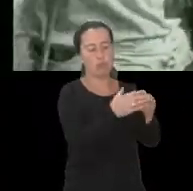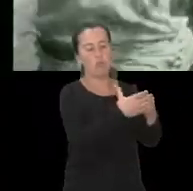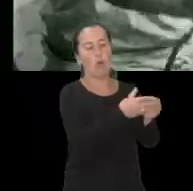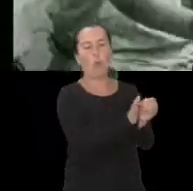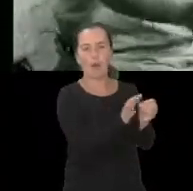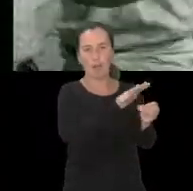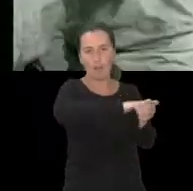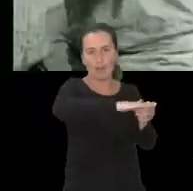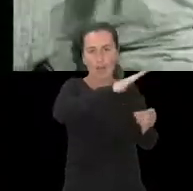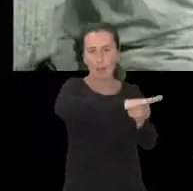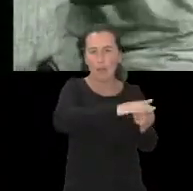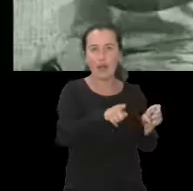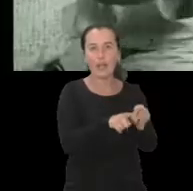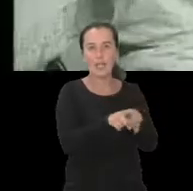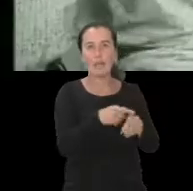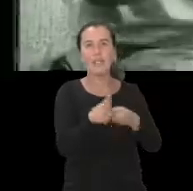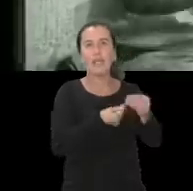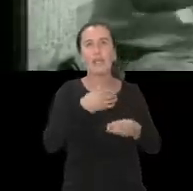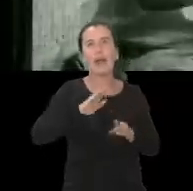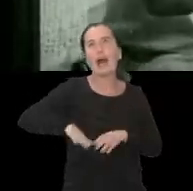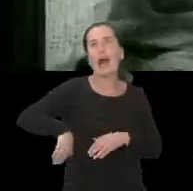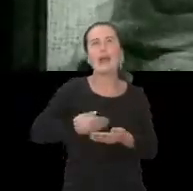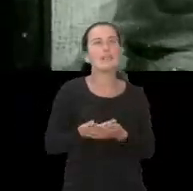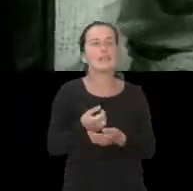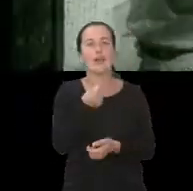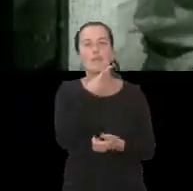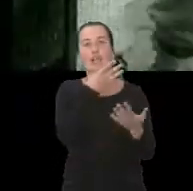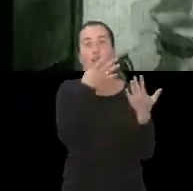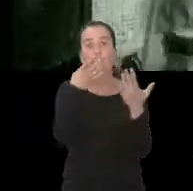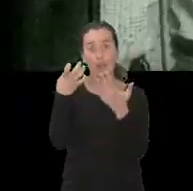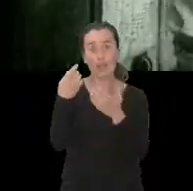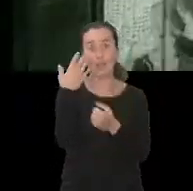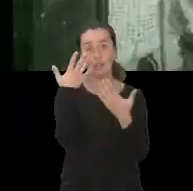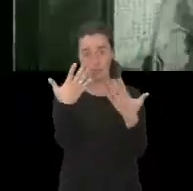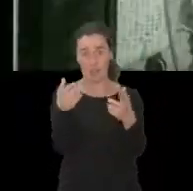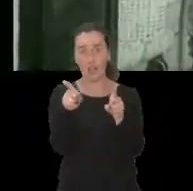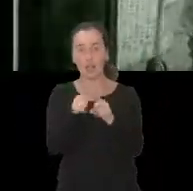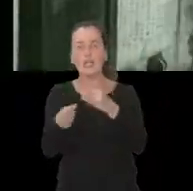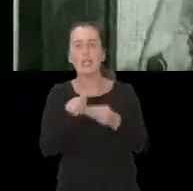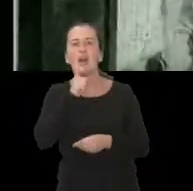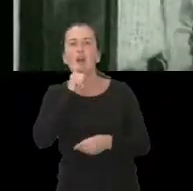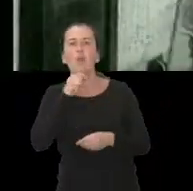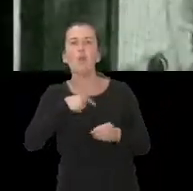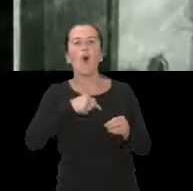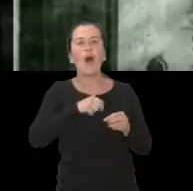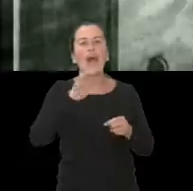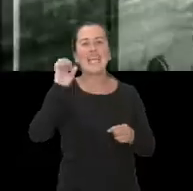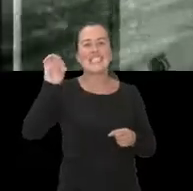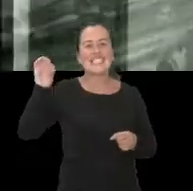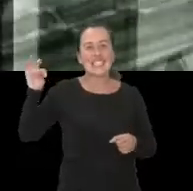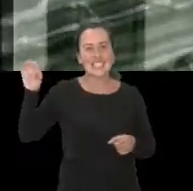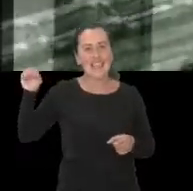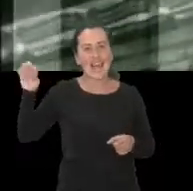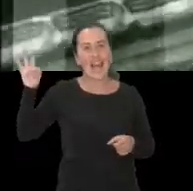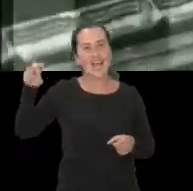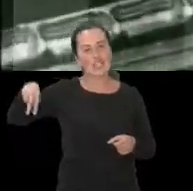tapa se realizaba al menos hasta 1910 manualmente con estaño y plomo, y era